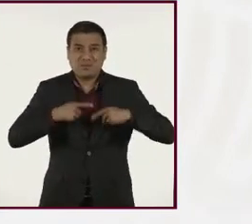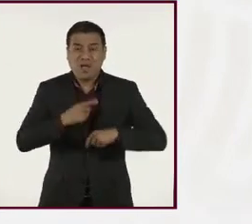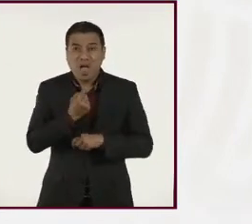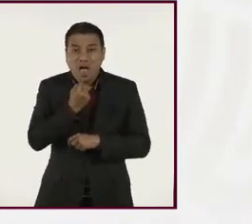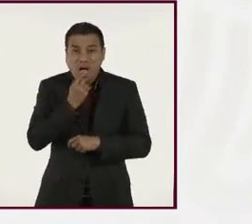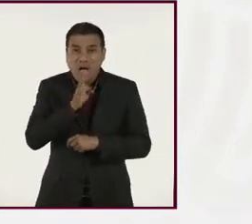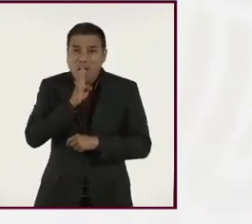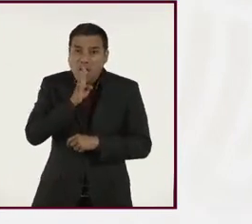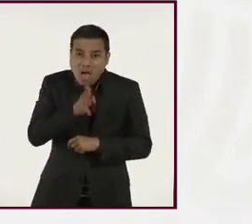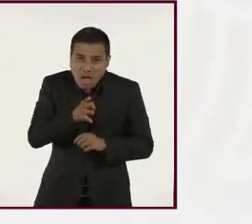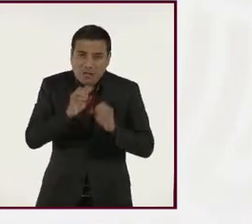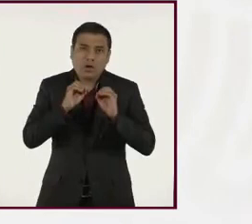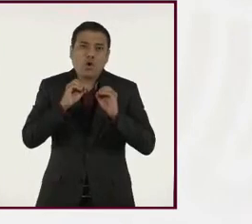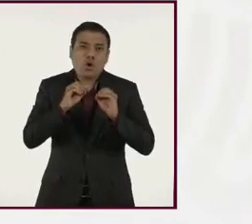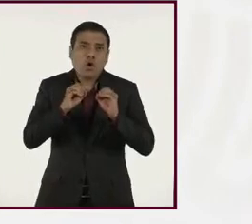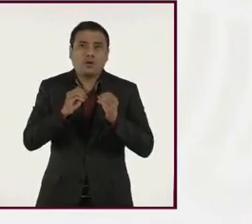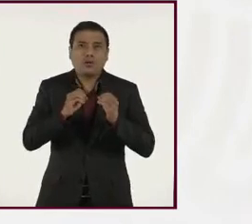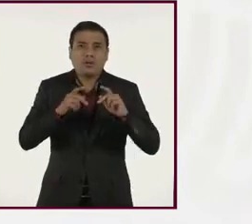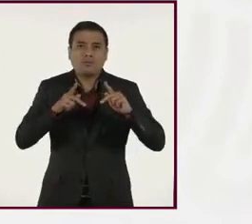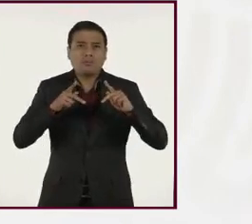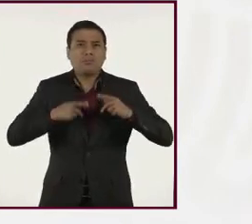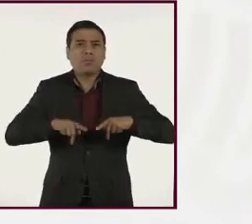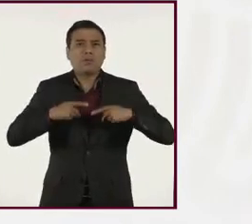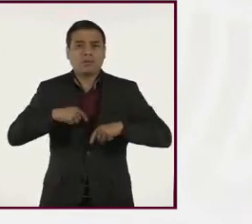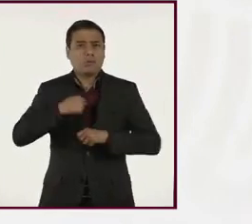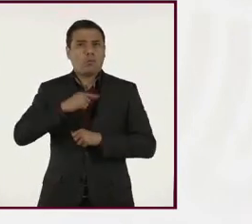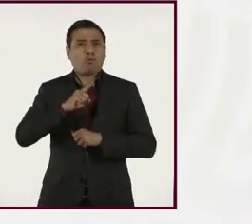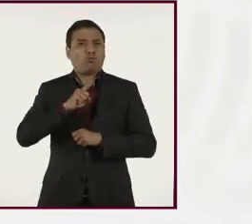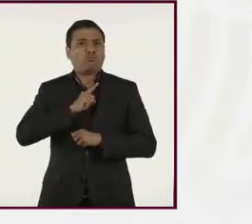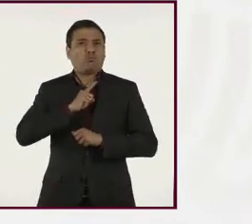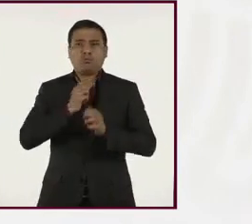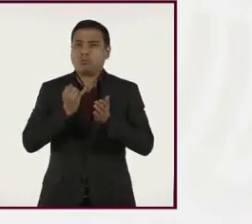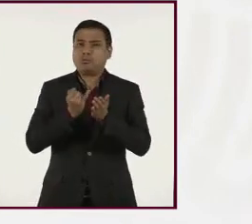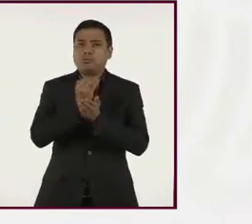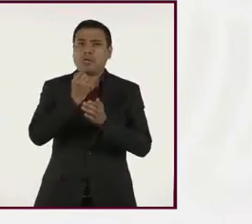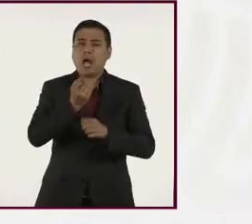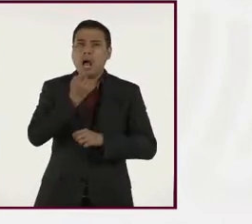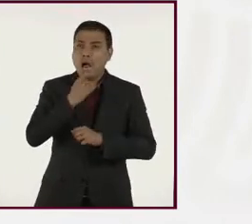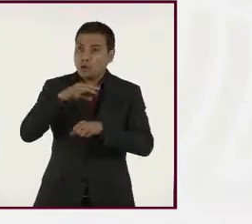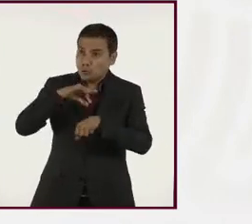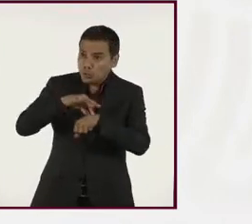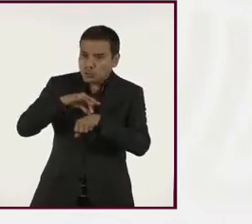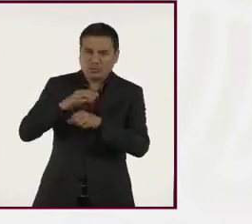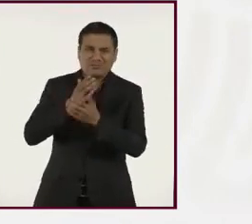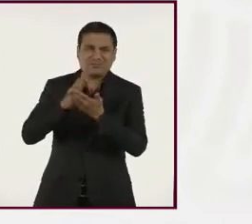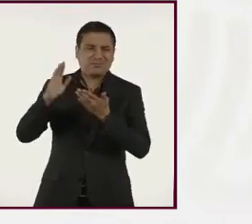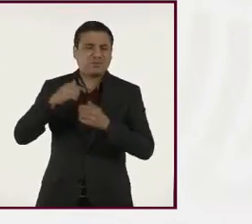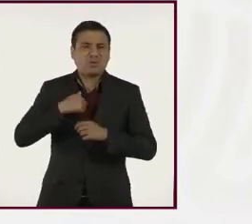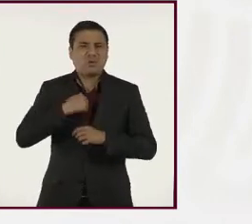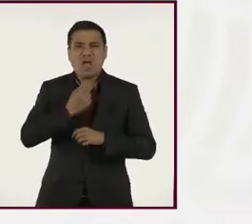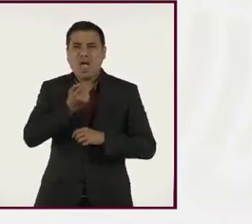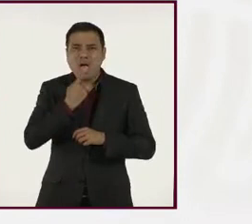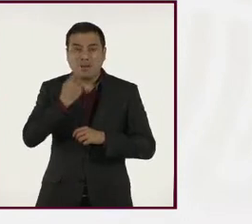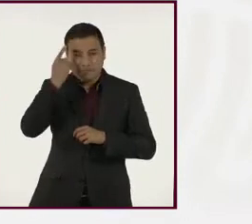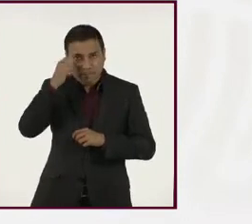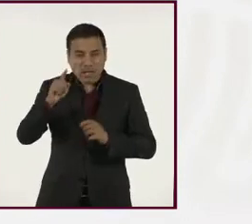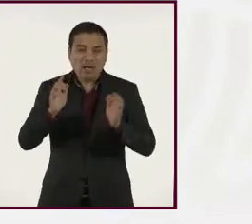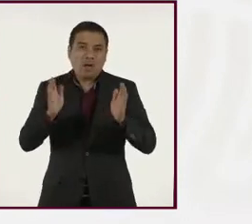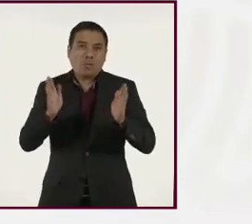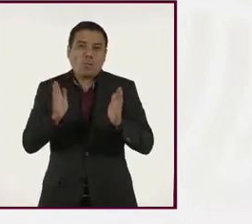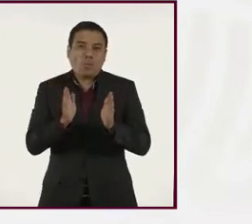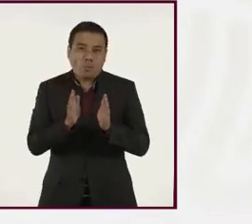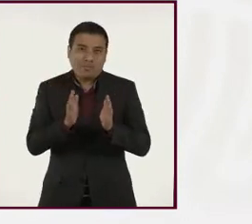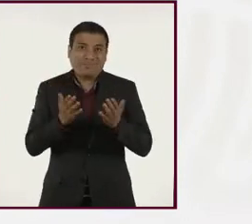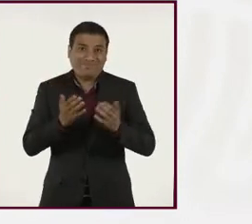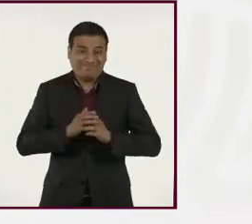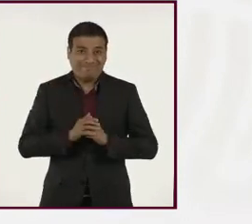medicamentos sin una indicación por alguno de los médicos que se atienden, con la intención de provocarse la pérdida de peso.